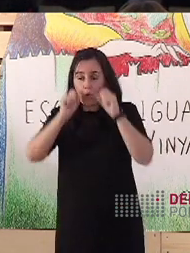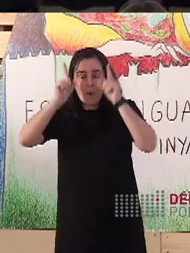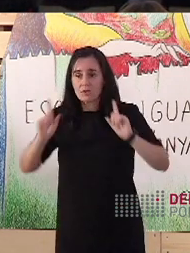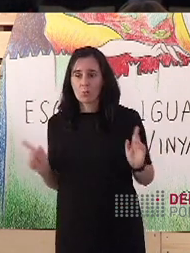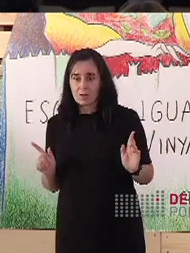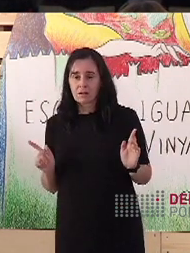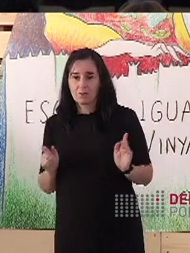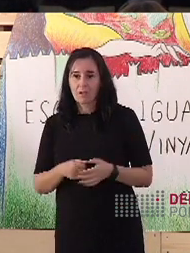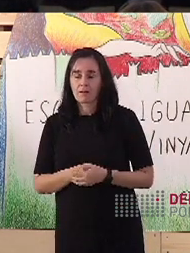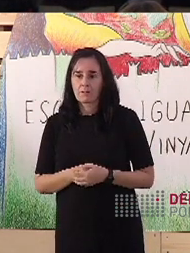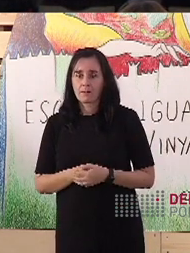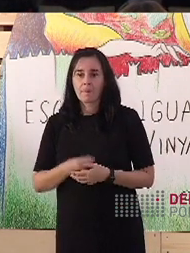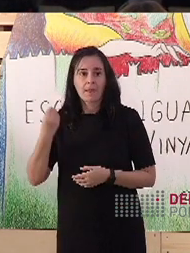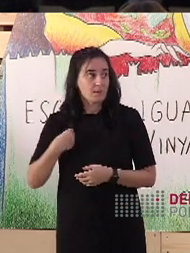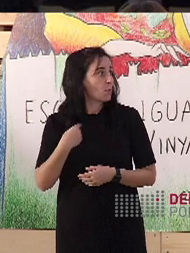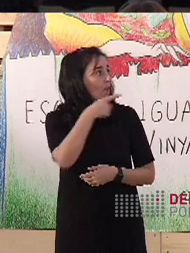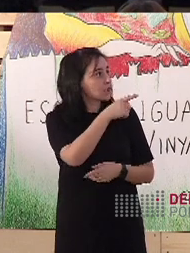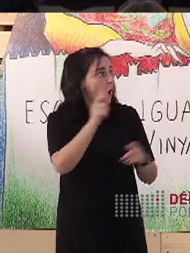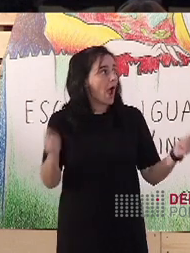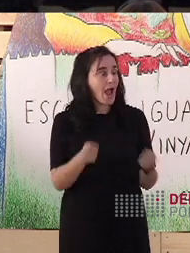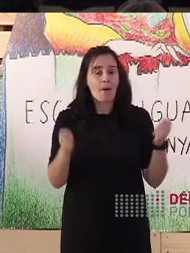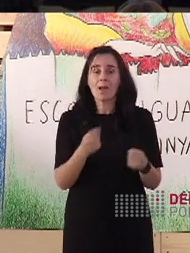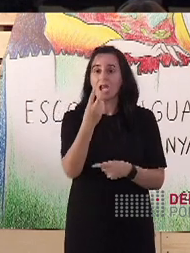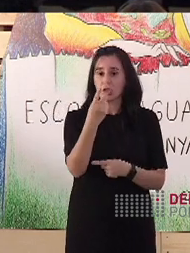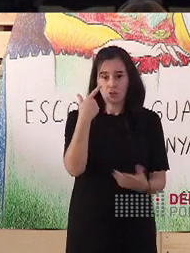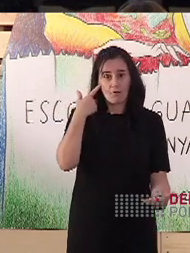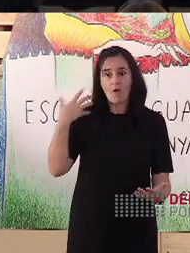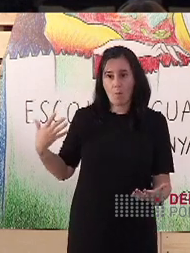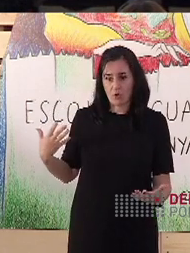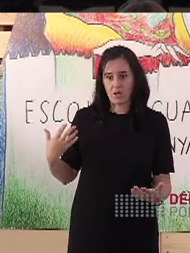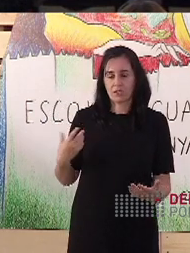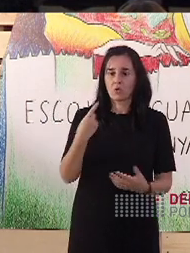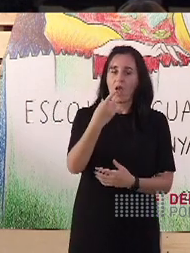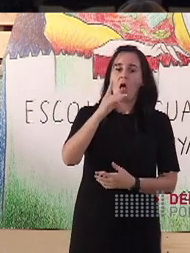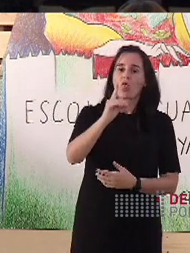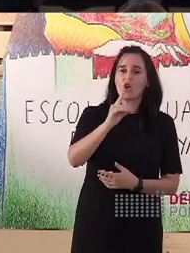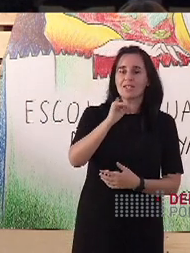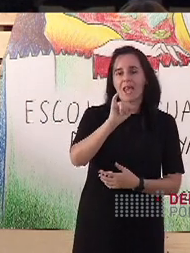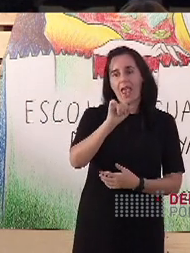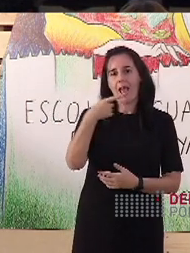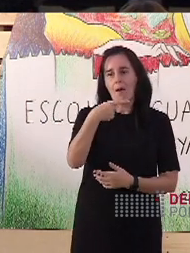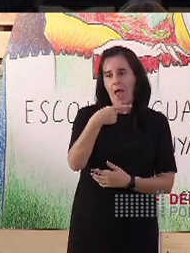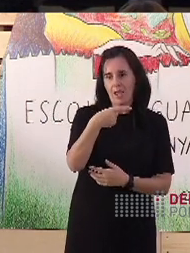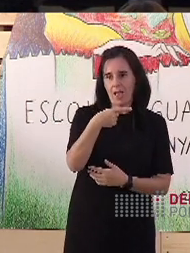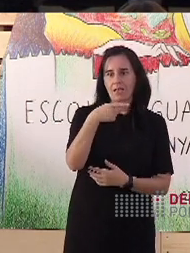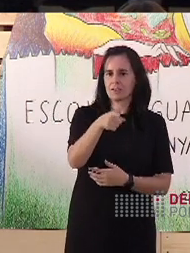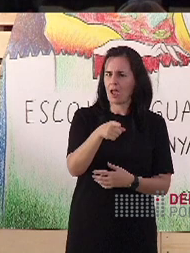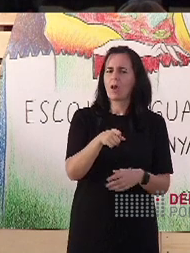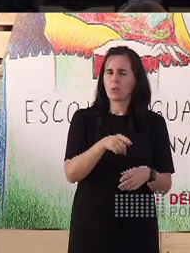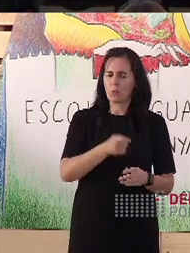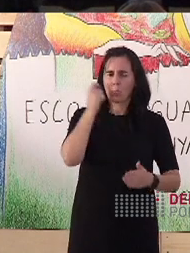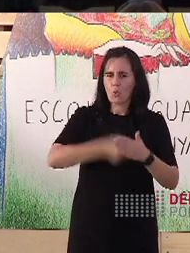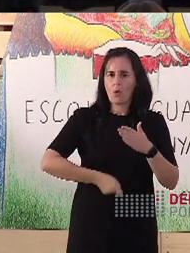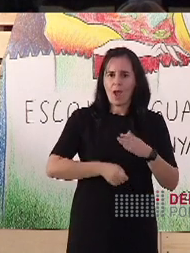violación. Estas son dos campañas muy famosas, la de Dolce y Gabbana fue súper criticada, pero a ver si podéis fijaros en